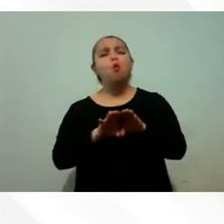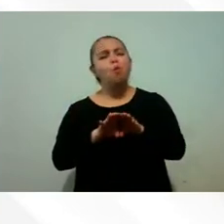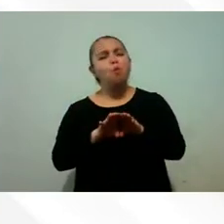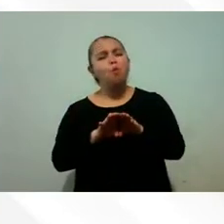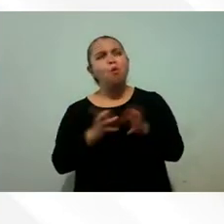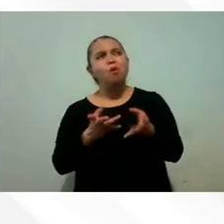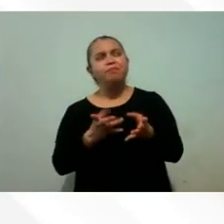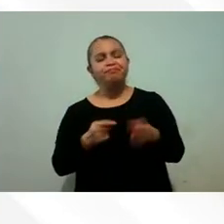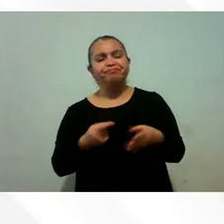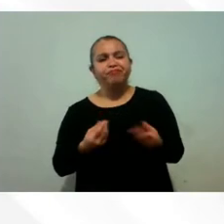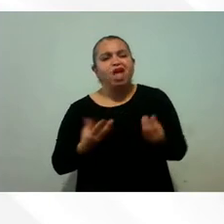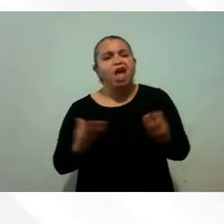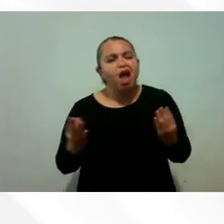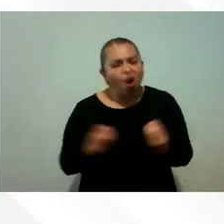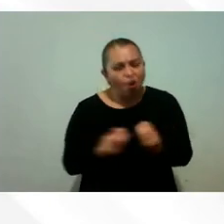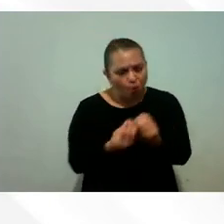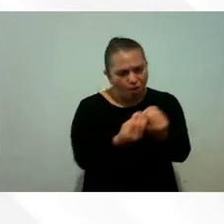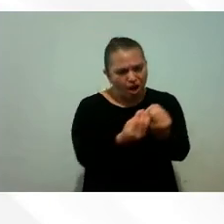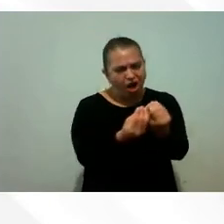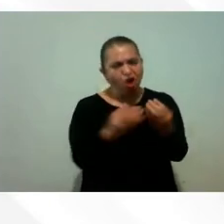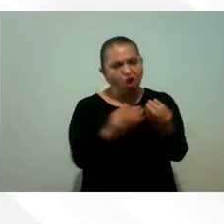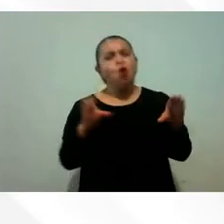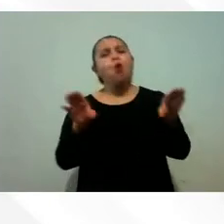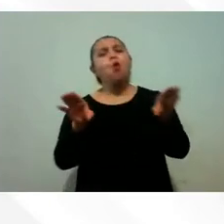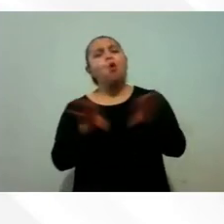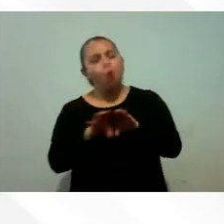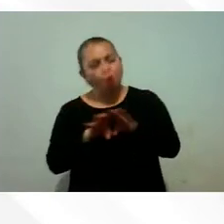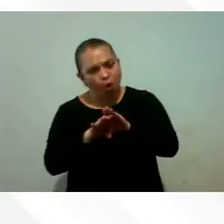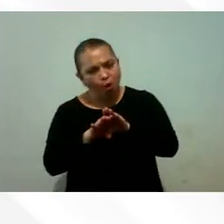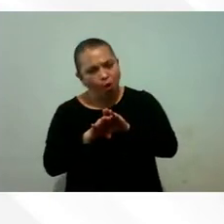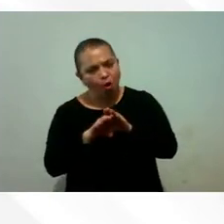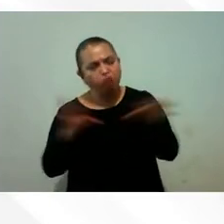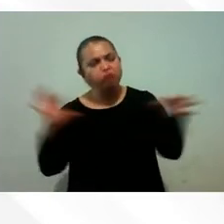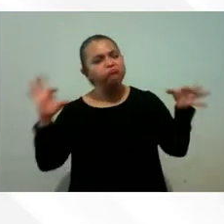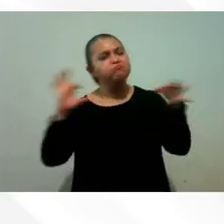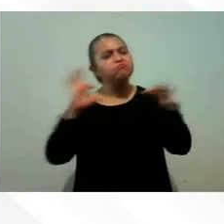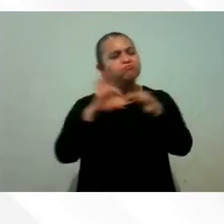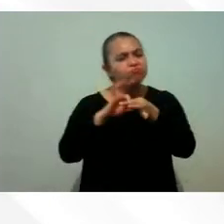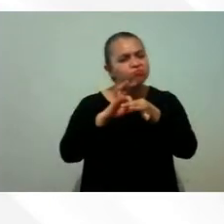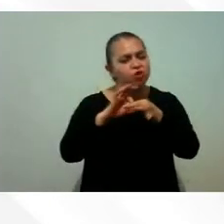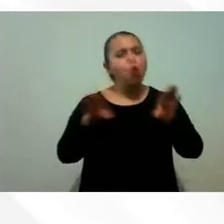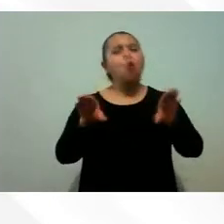vínculo para poder construir conocimiento?